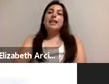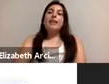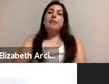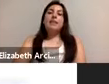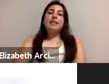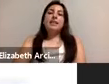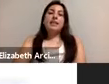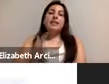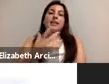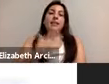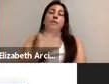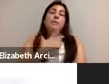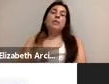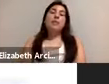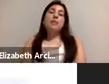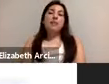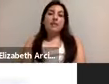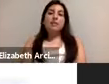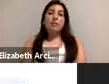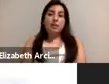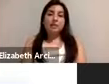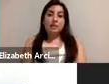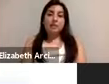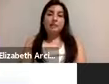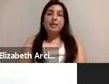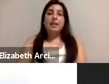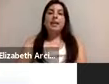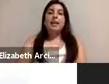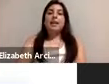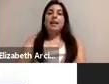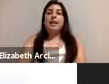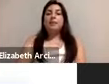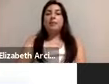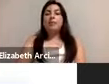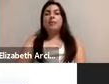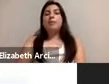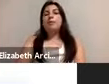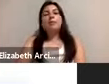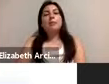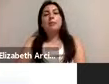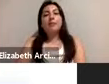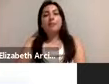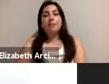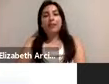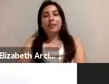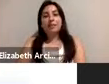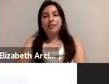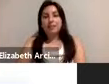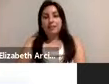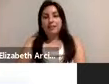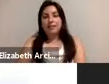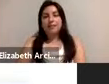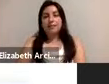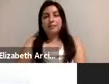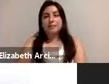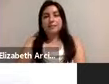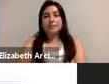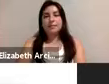Si el movimiento del paciente lo permite, les pido por favor no se olviden de tomar